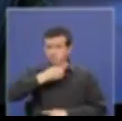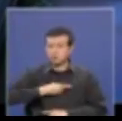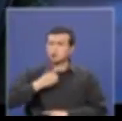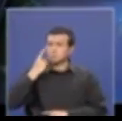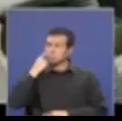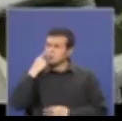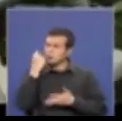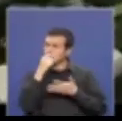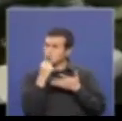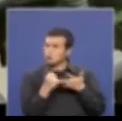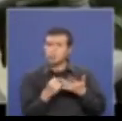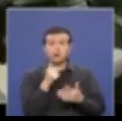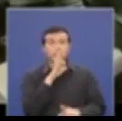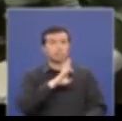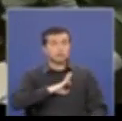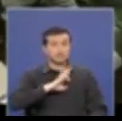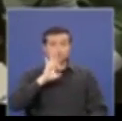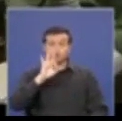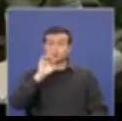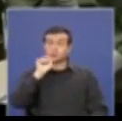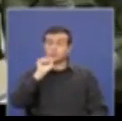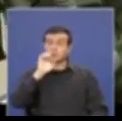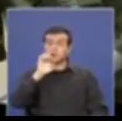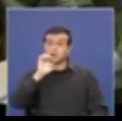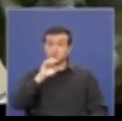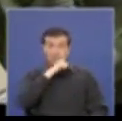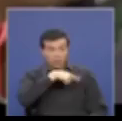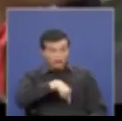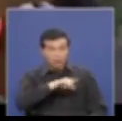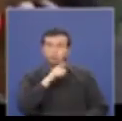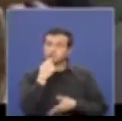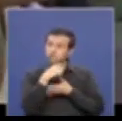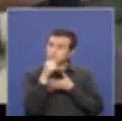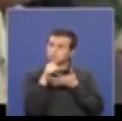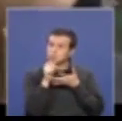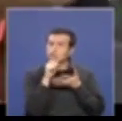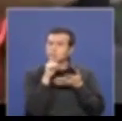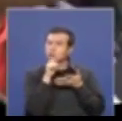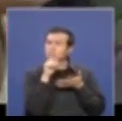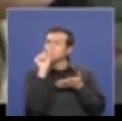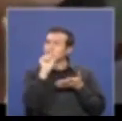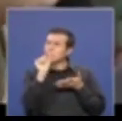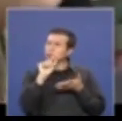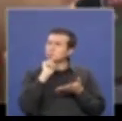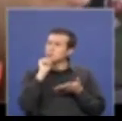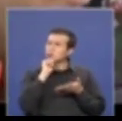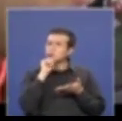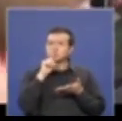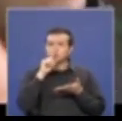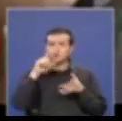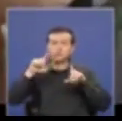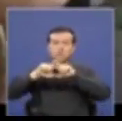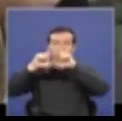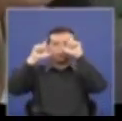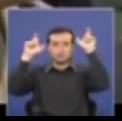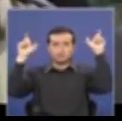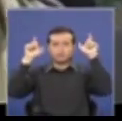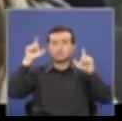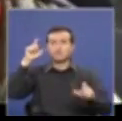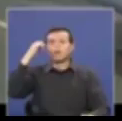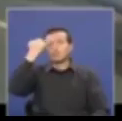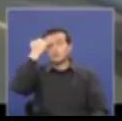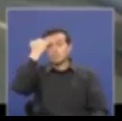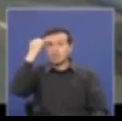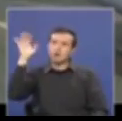bases. Fueron técnicos de la FAE los que calificaron las ofertas y declararon ganadora a la empresa HAL de la